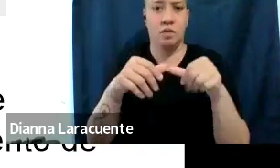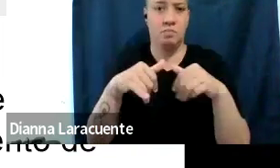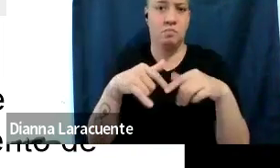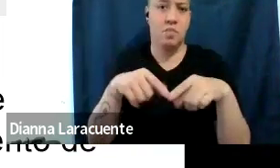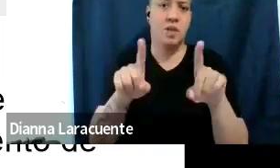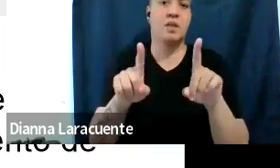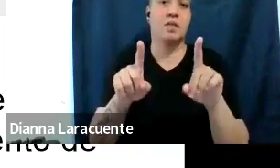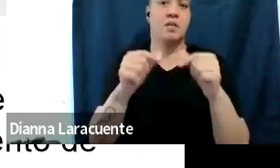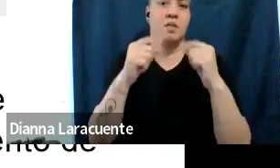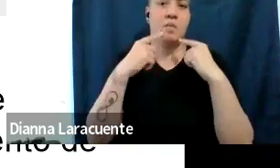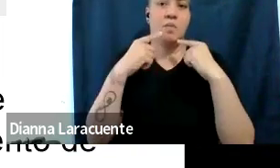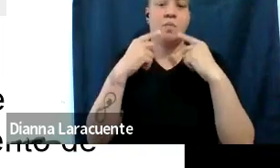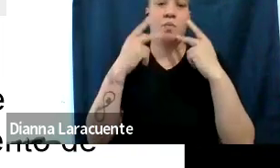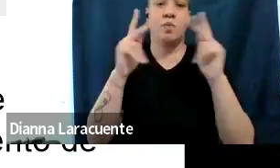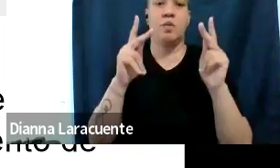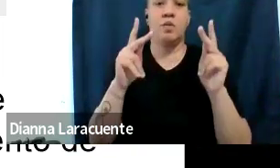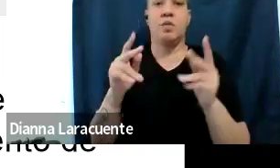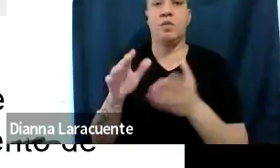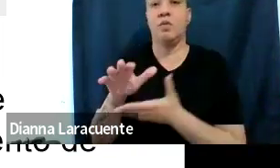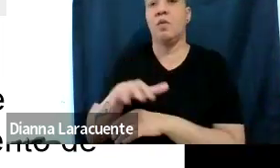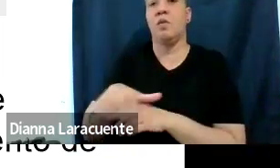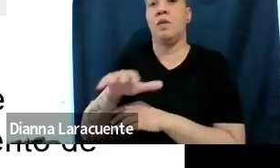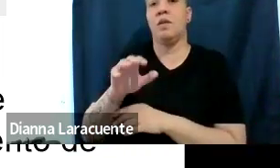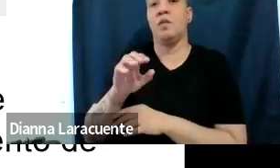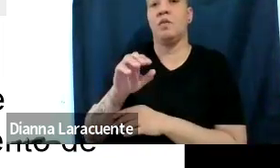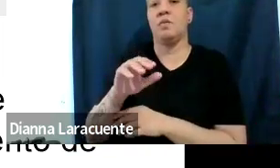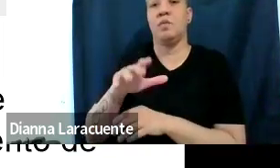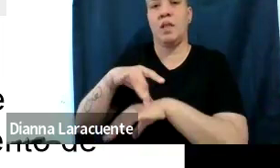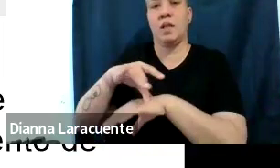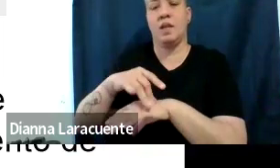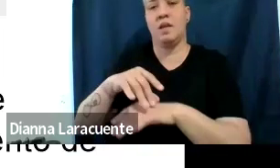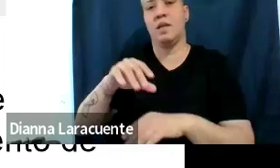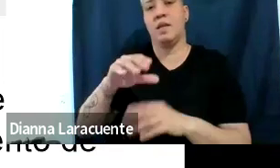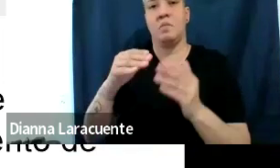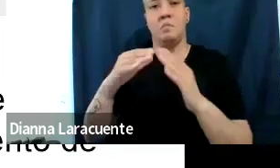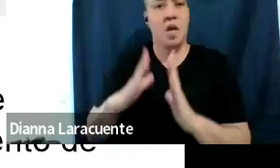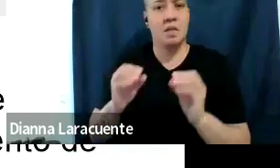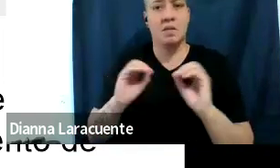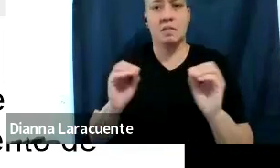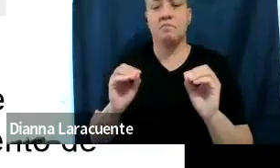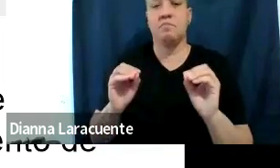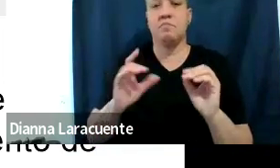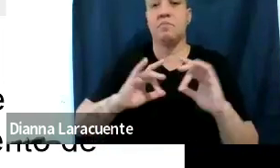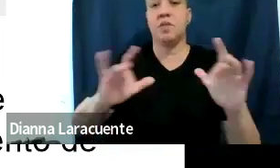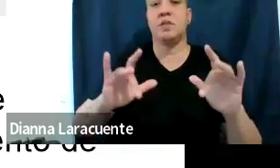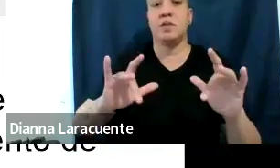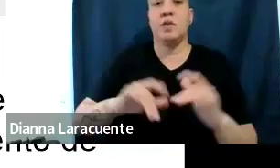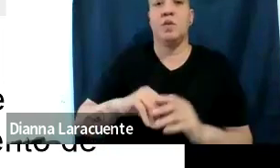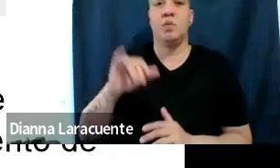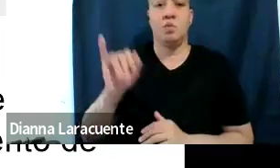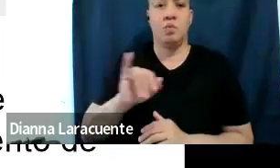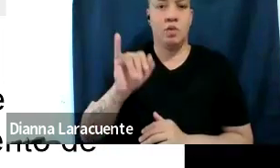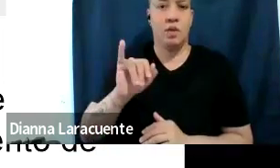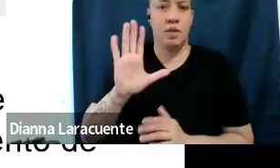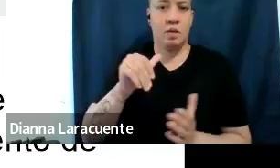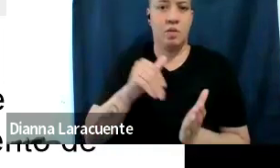Tengo también un solar en Miramar sin casa, que entonces era un sitio baldío, y una póliza de 5,000 pesos.